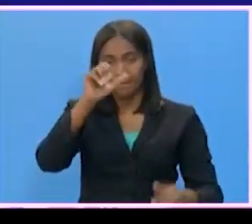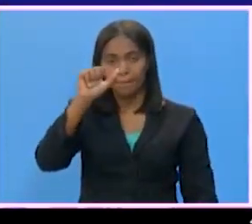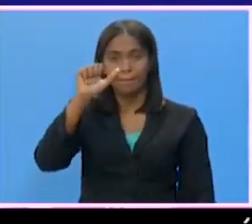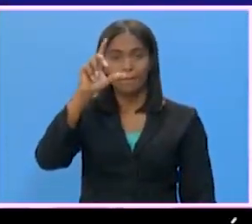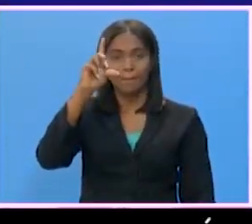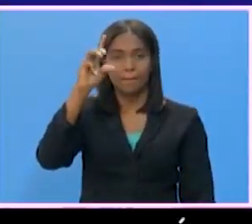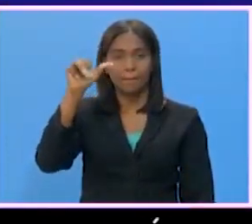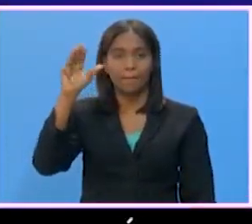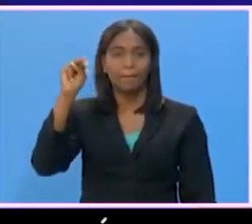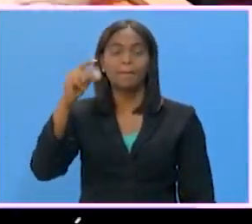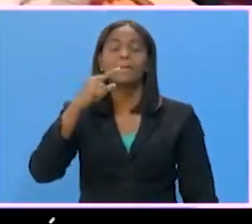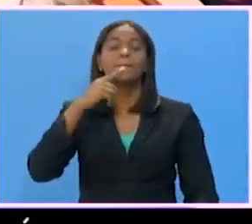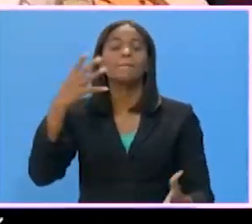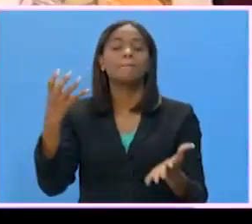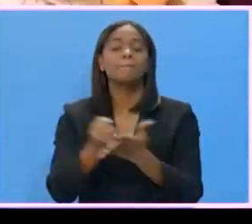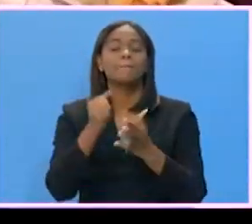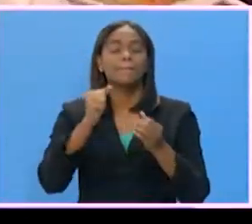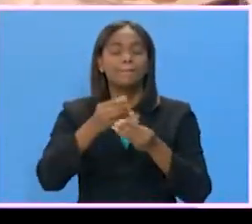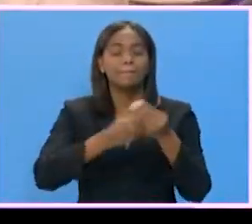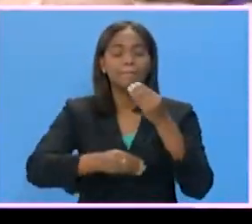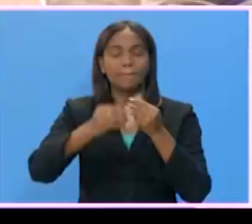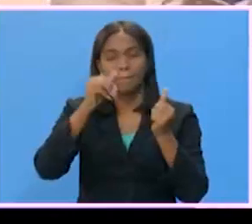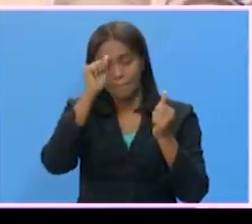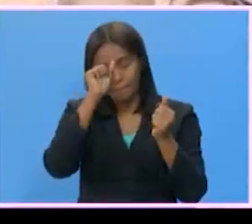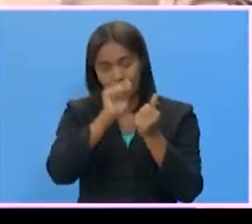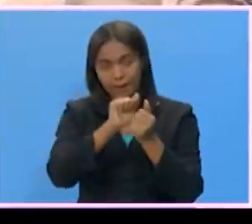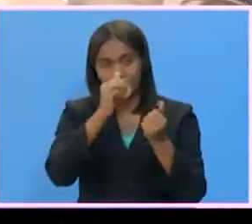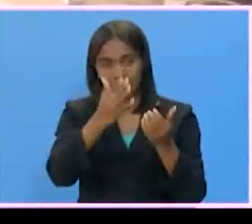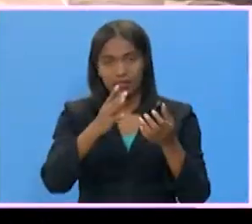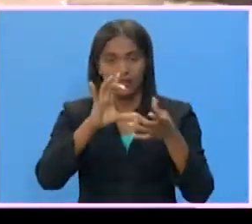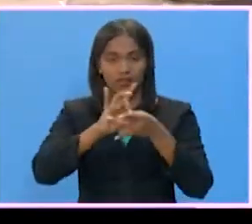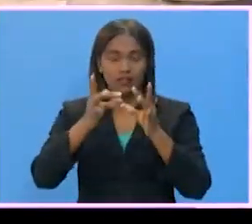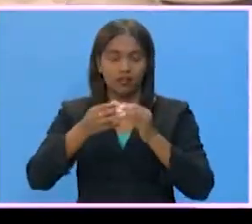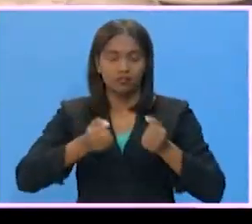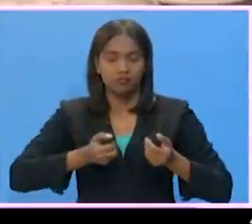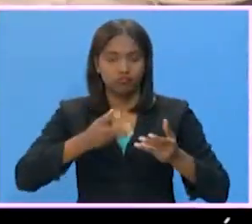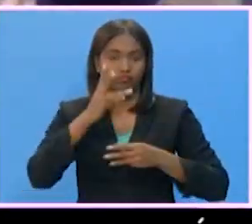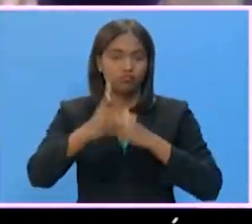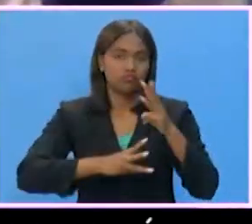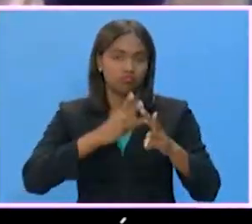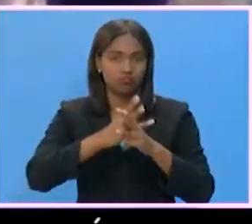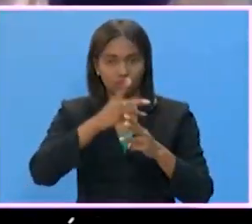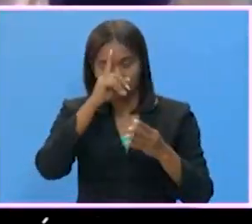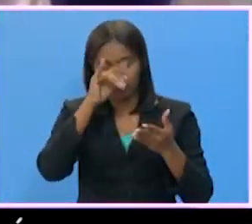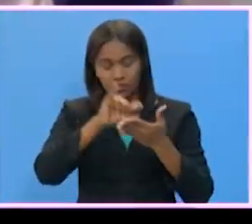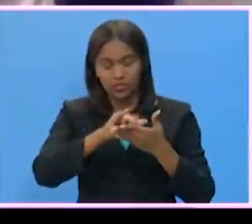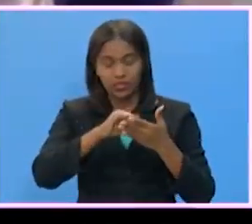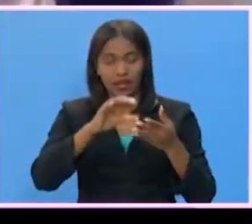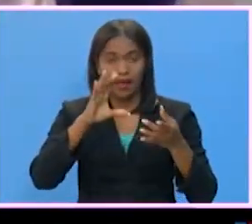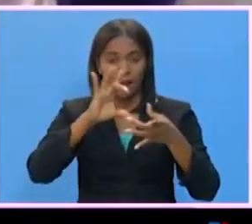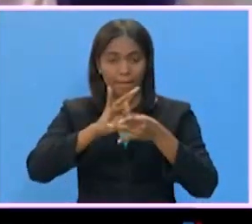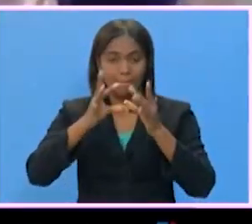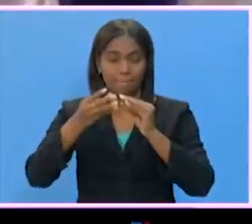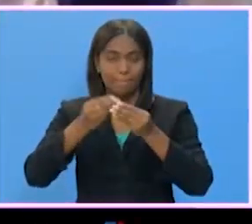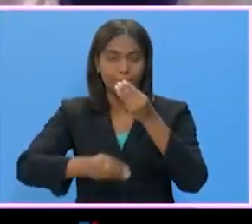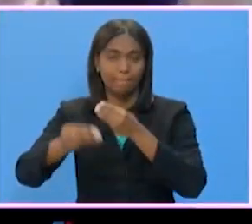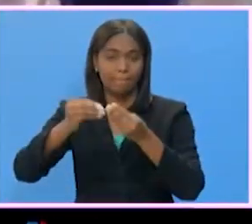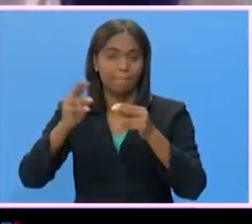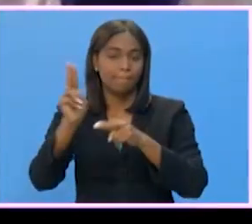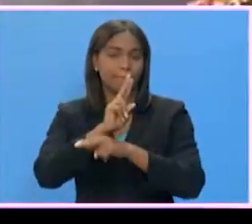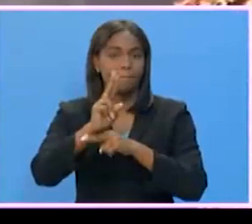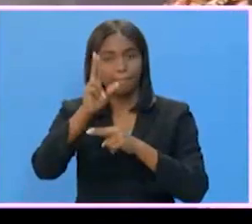exhortó al sector a aprovechar el contexto actual de la reconfiguración de las cadenas de suministros globales, en el que las grandes empresas y mercados de